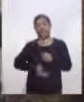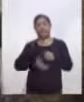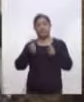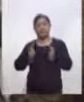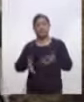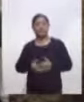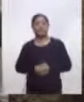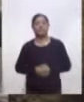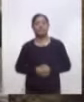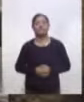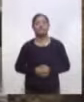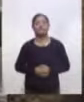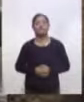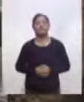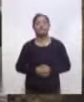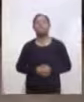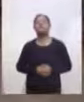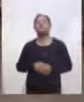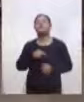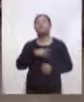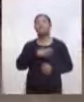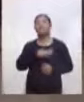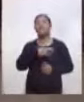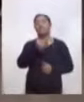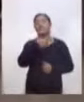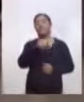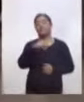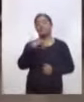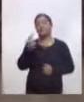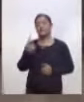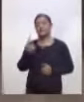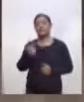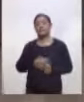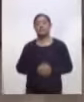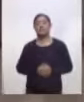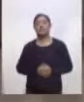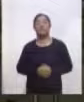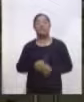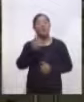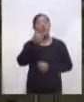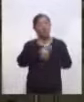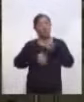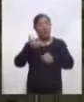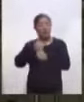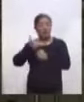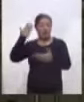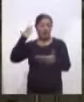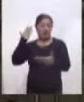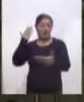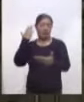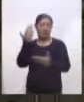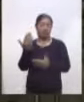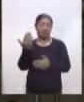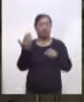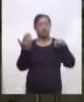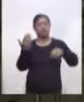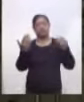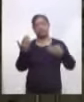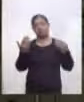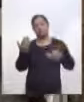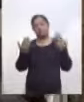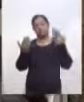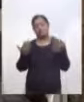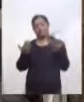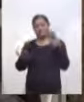influenza incluso abarca H1N1. Con respecto del año pasado, tuvimos un muchísimo menor número